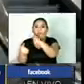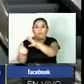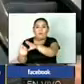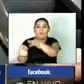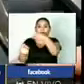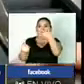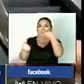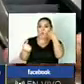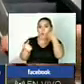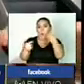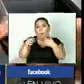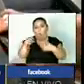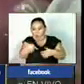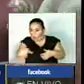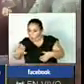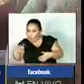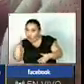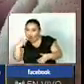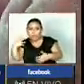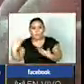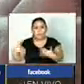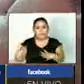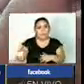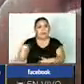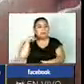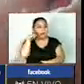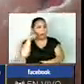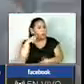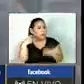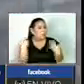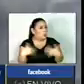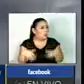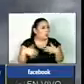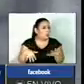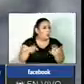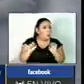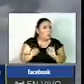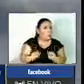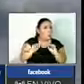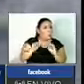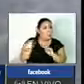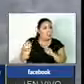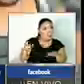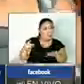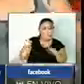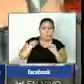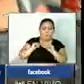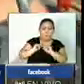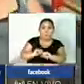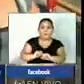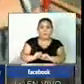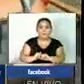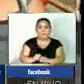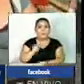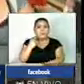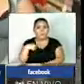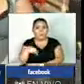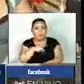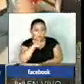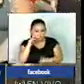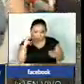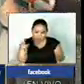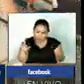o superficies contagiadas. Es un enemigo mortal imperceptible a simple vista. Las altas